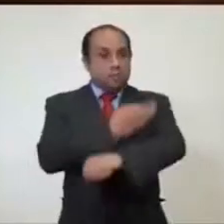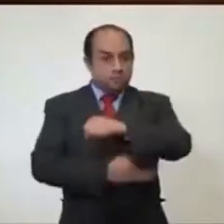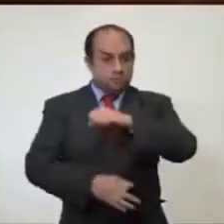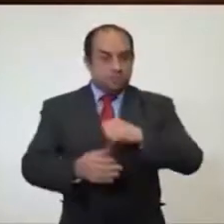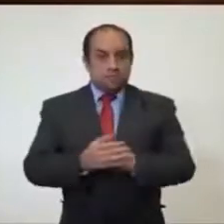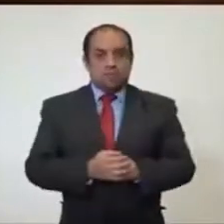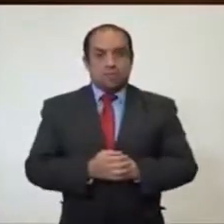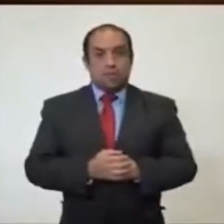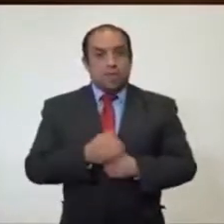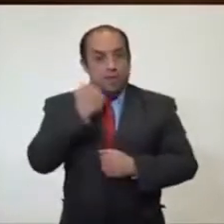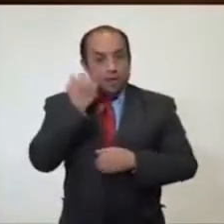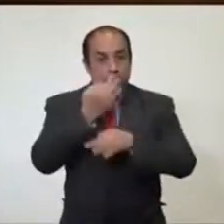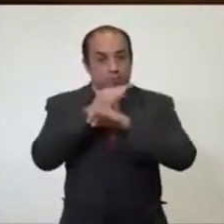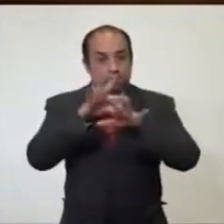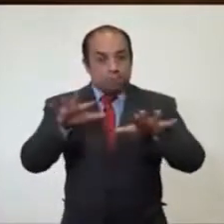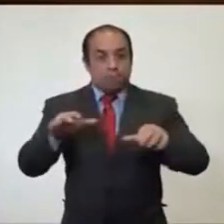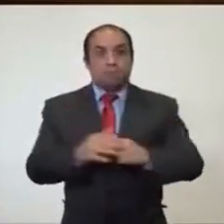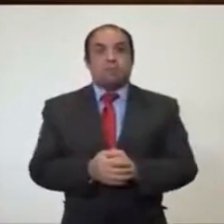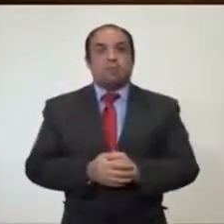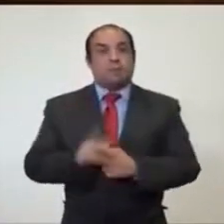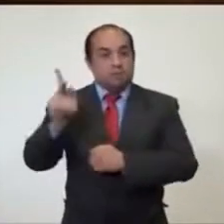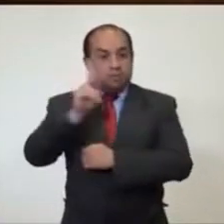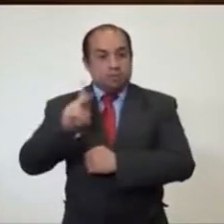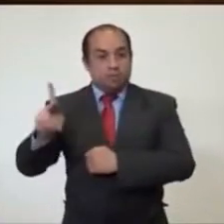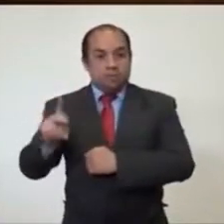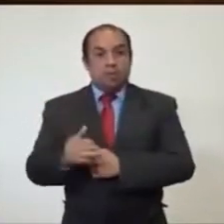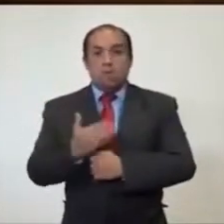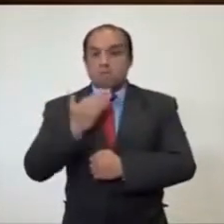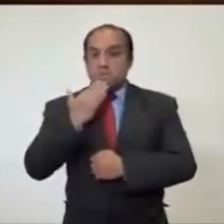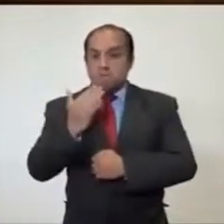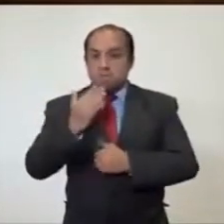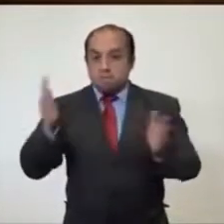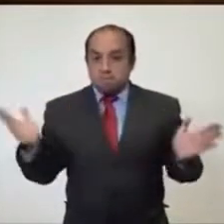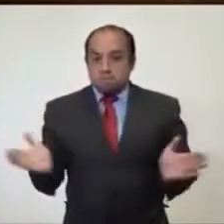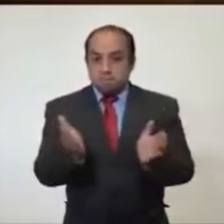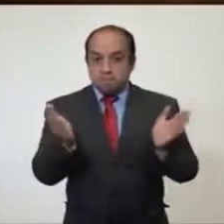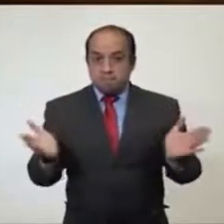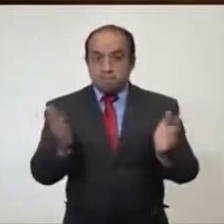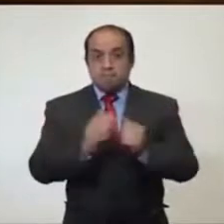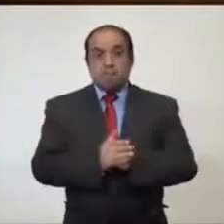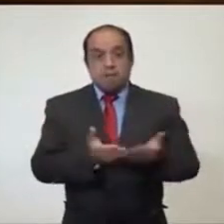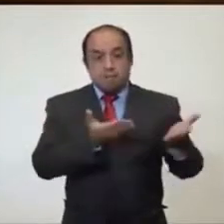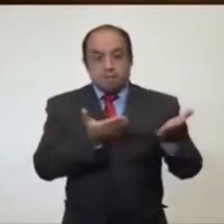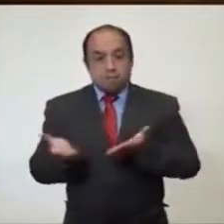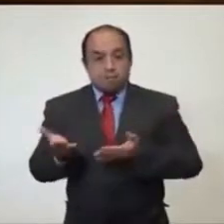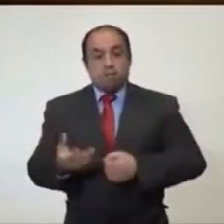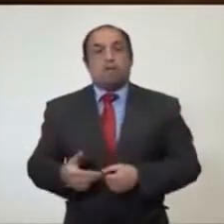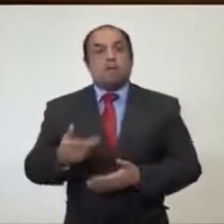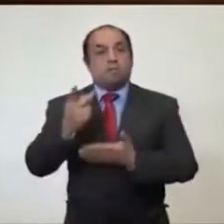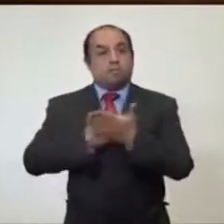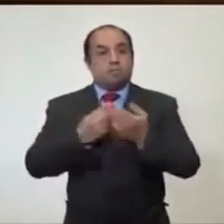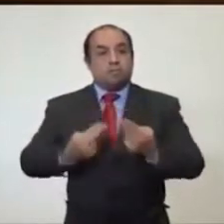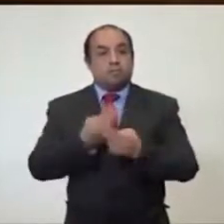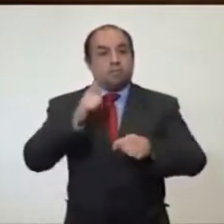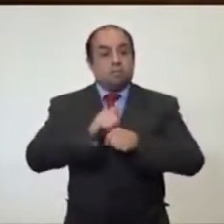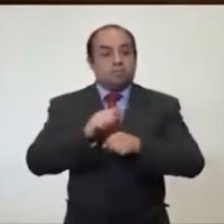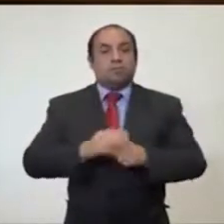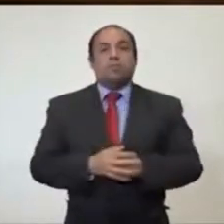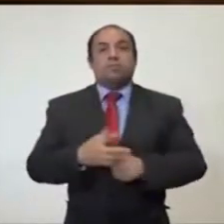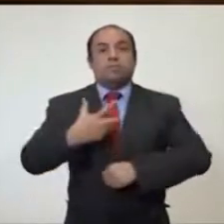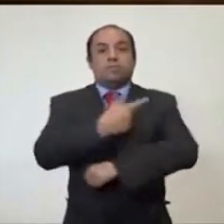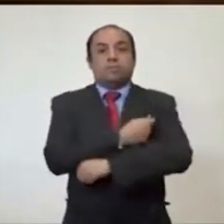buenas tardes quiero informarles que la ciudadanía ha respondido con mucho entusiasmo al programa nacional de vacunación